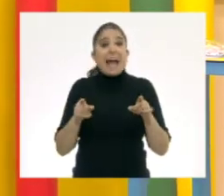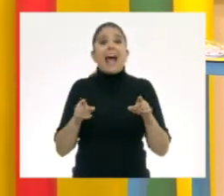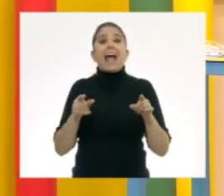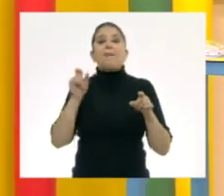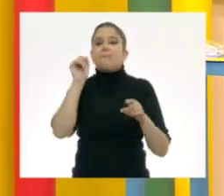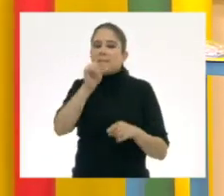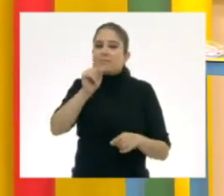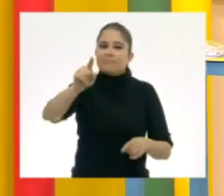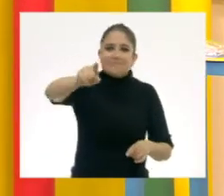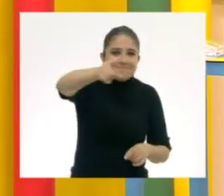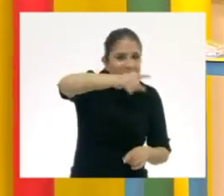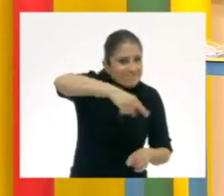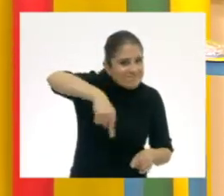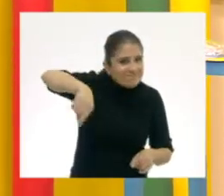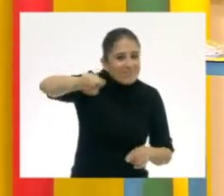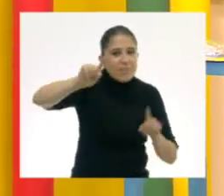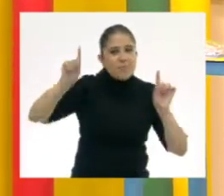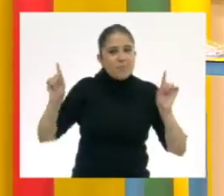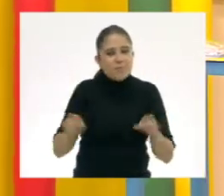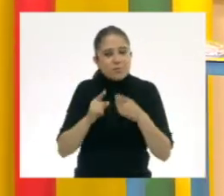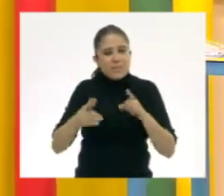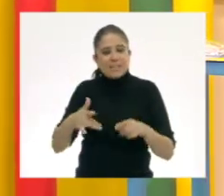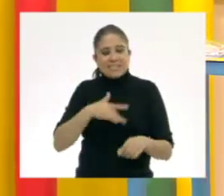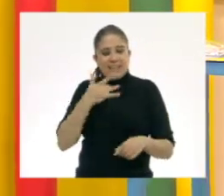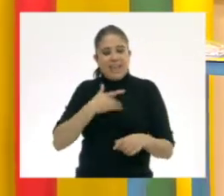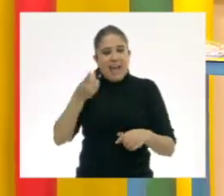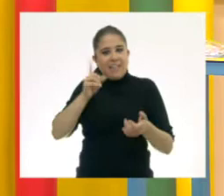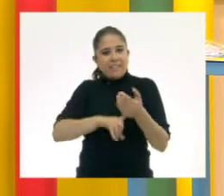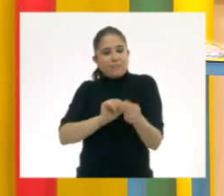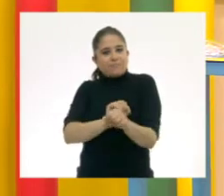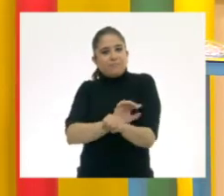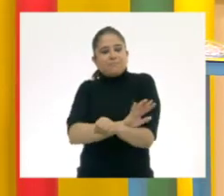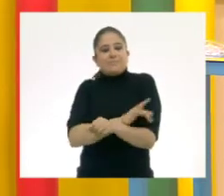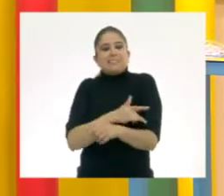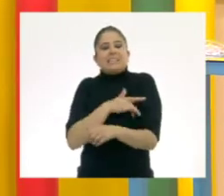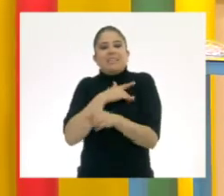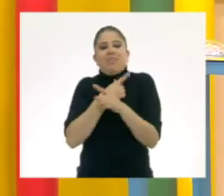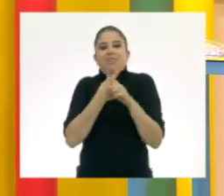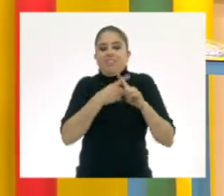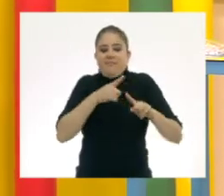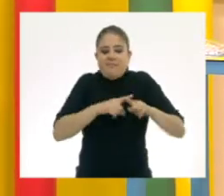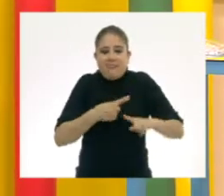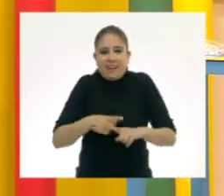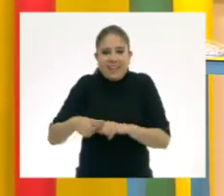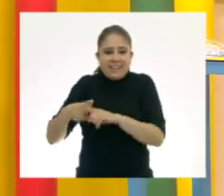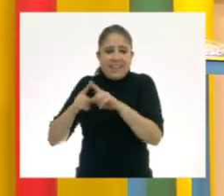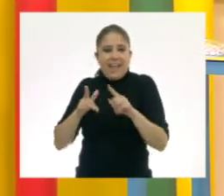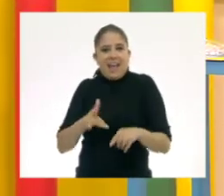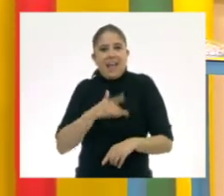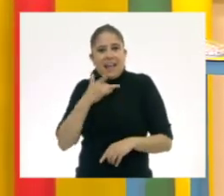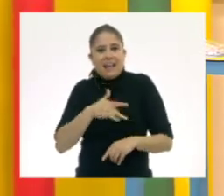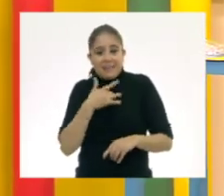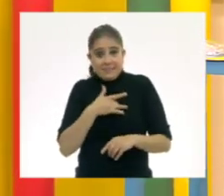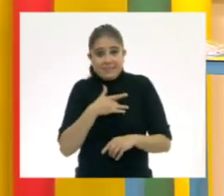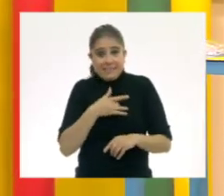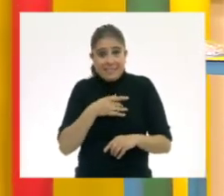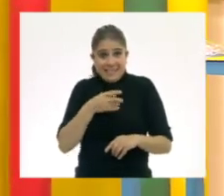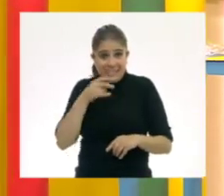bien, la música lo hace sentir, los hace sentir diferentes sentimientos. Y bueno, para